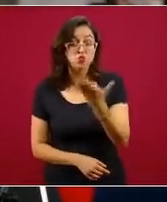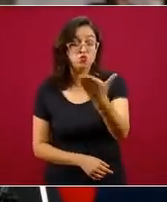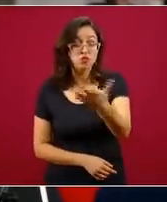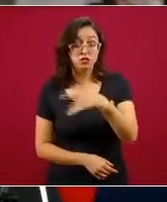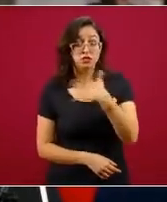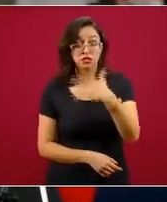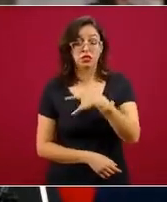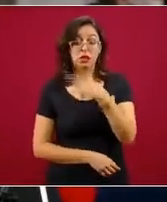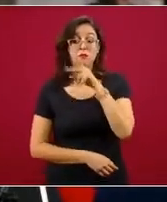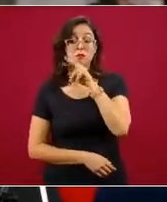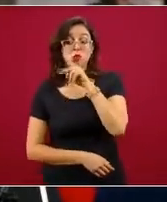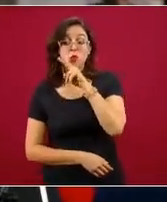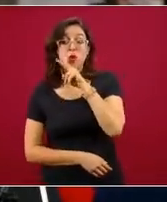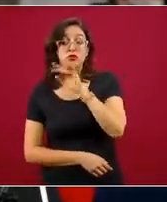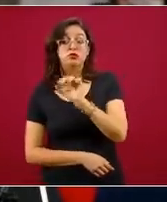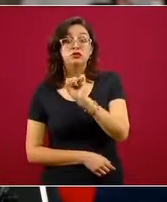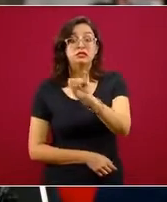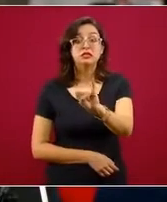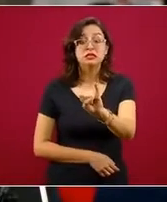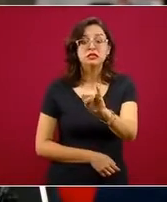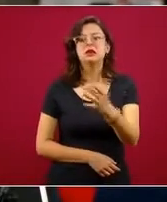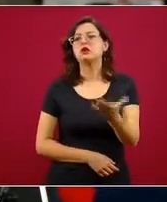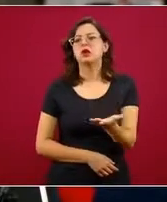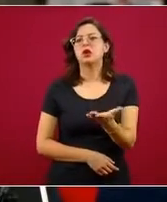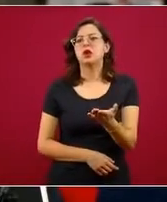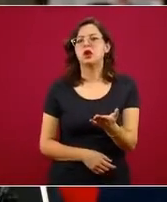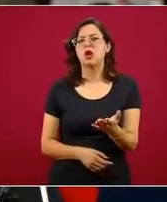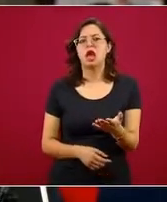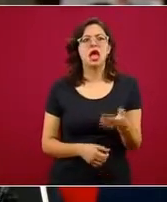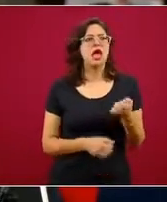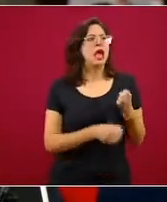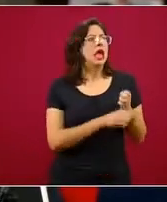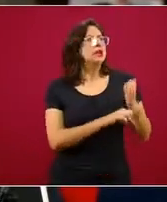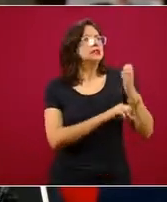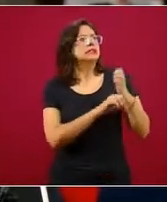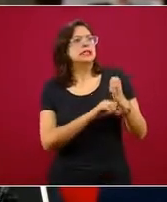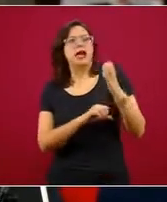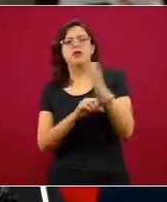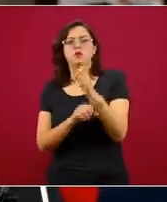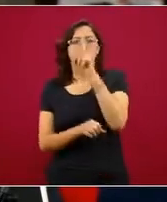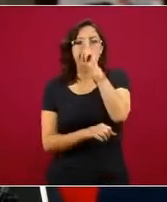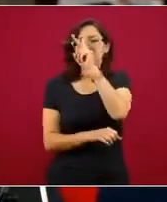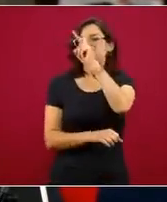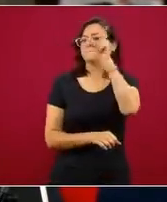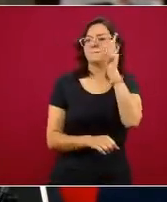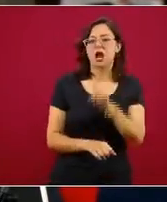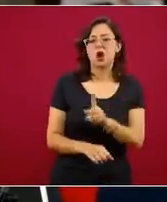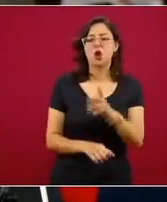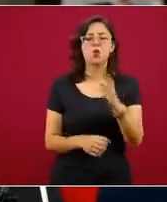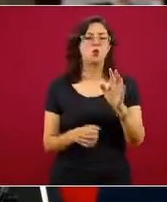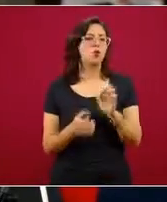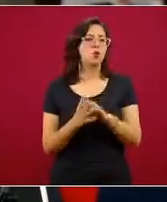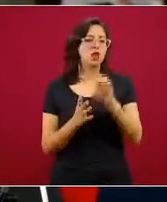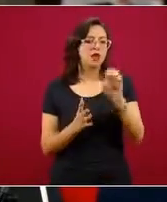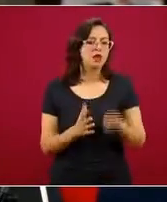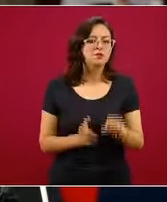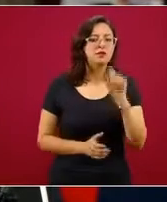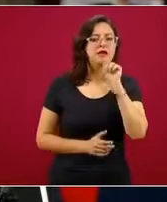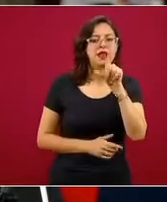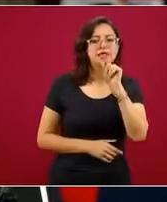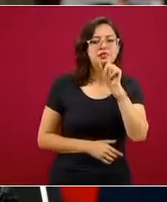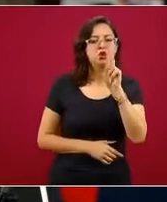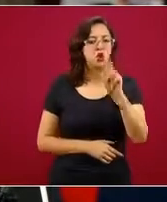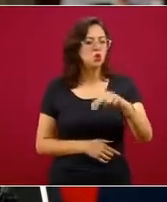sí, ¿cuáles son los estados donde hay esta mayor omisión que nos muestran ahí? Por ejemplo, Jalisco, nos muestran por ahí Nuevo